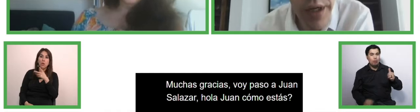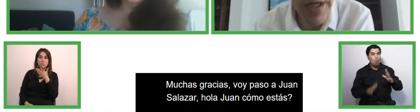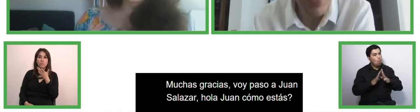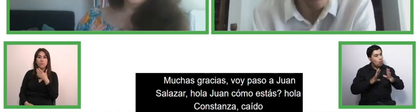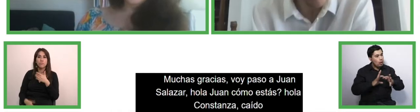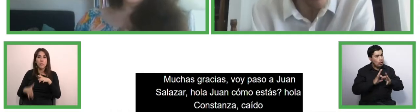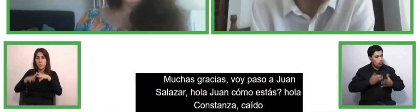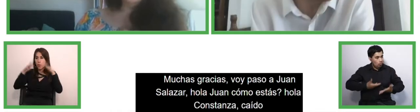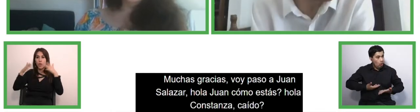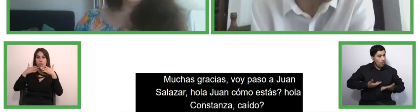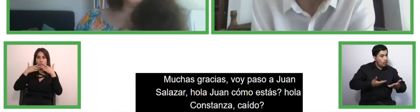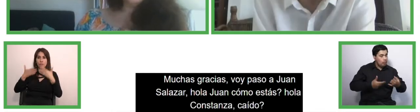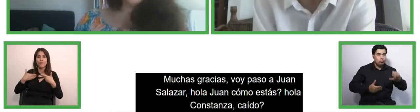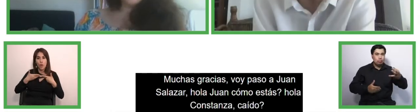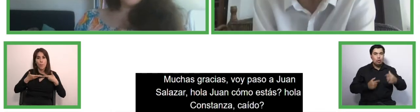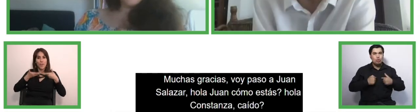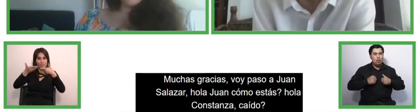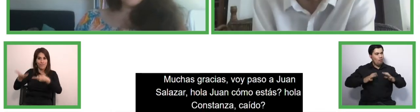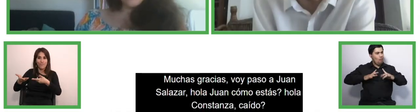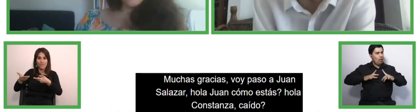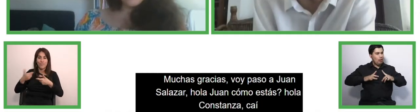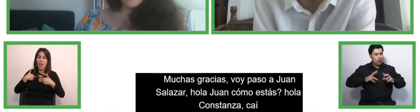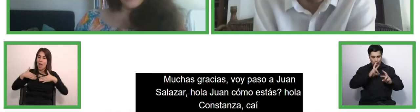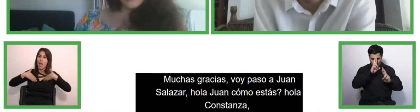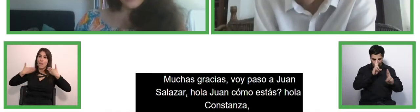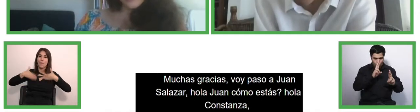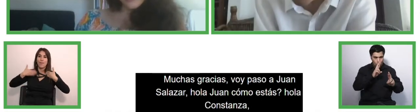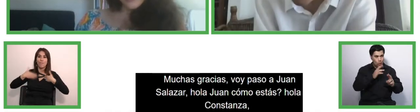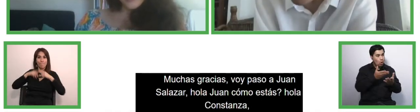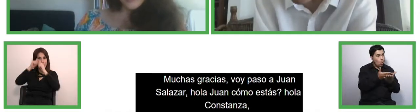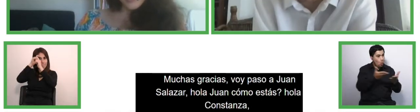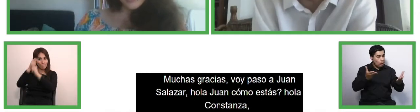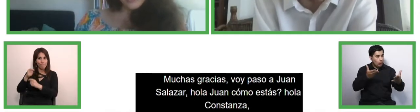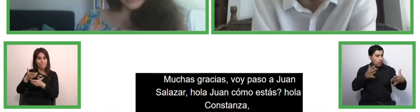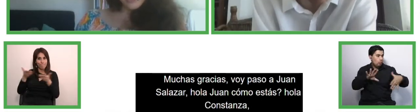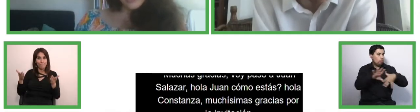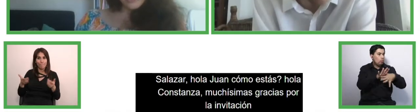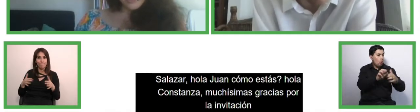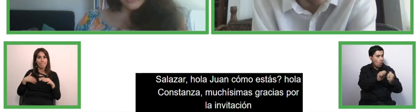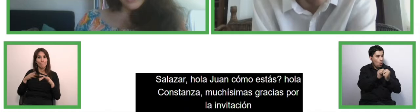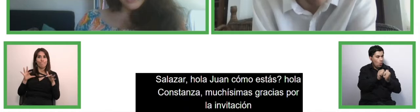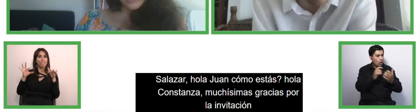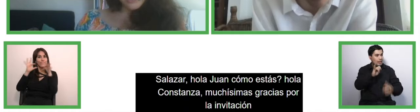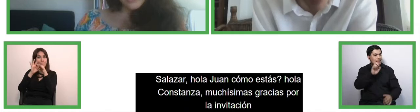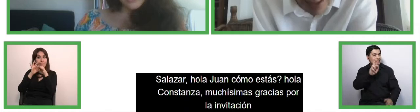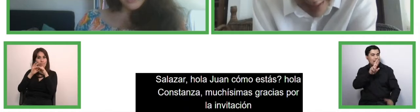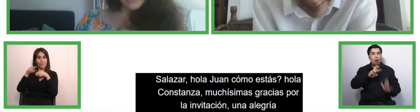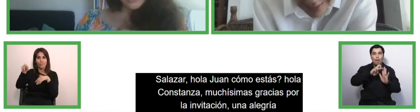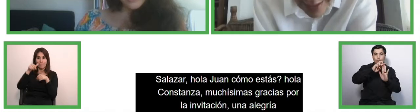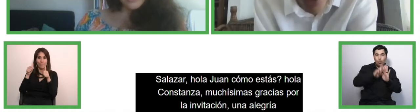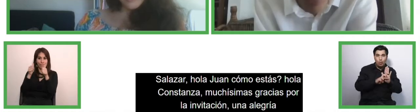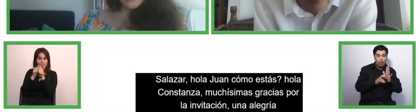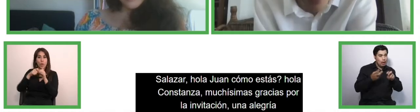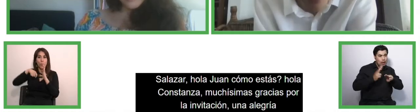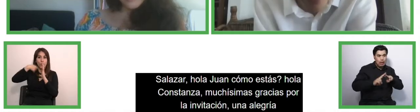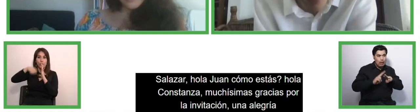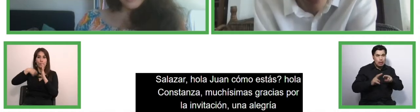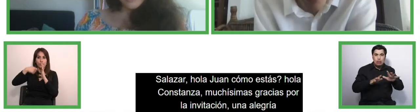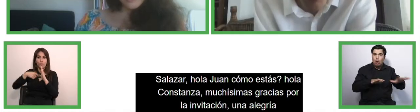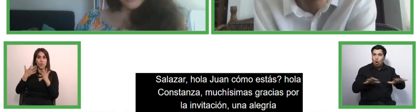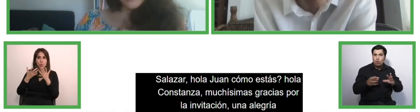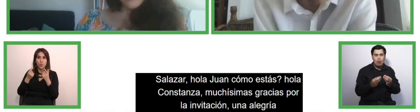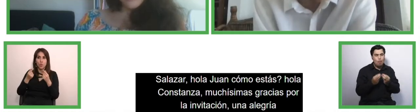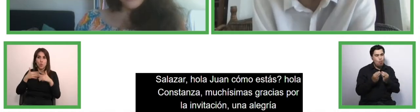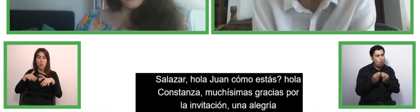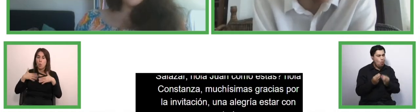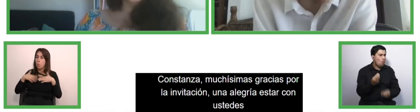invitación. Una alegría y un honor estar con ustedes en este Zero Project que hace tantas cosas buenas alrededor